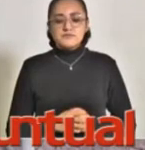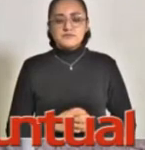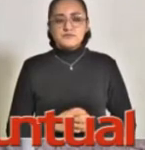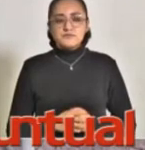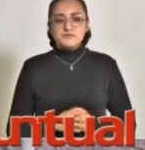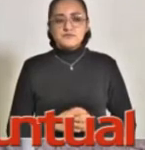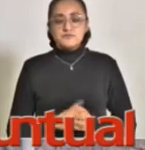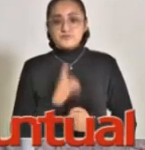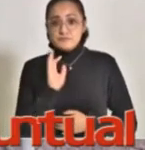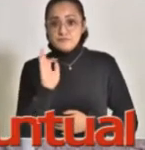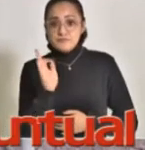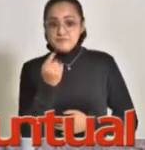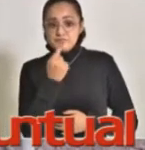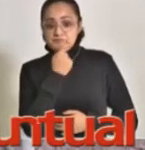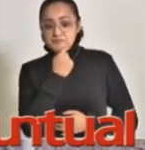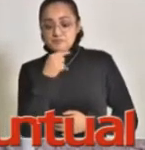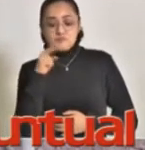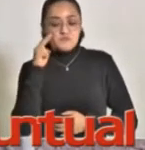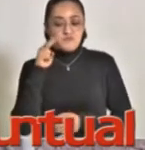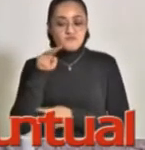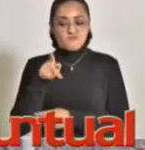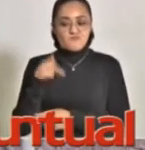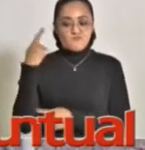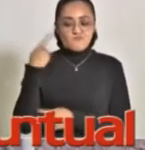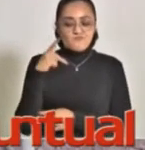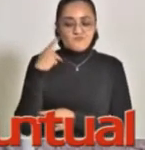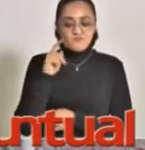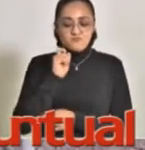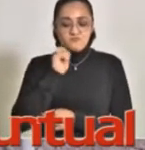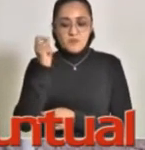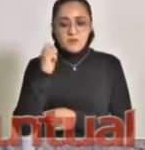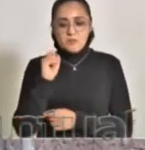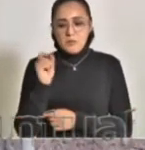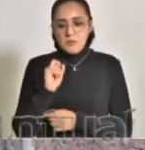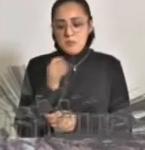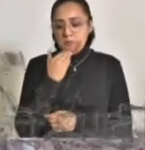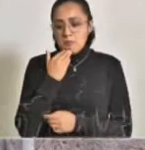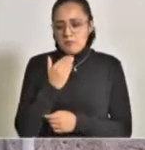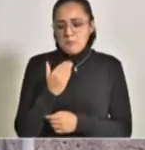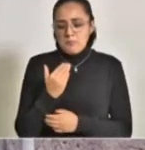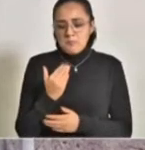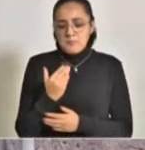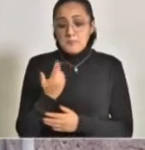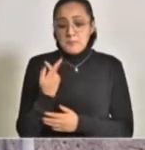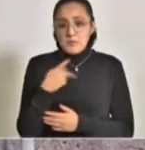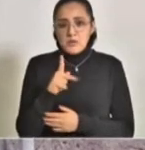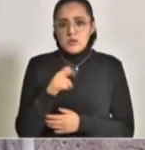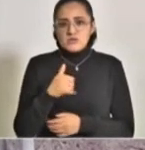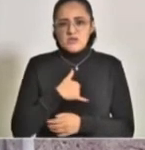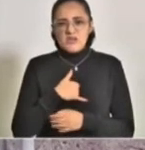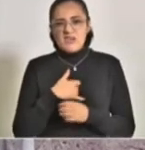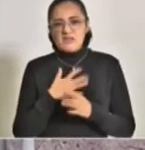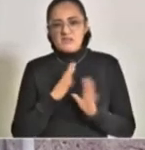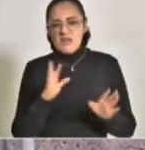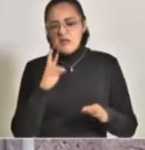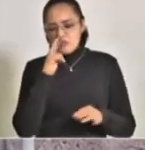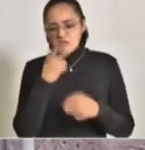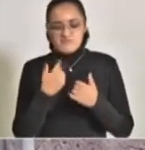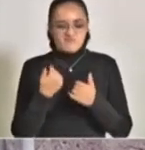calificación no nos va a llevar a bajar la guardia. Para